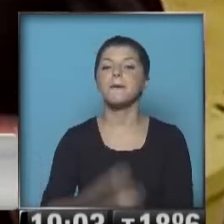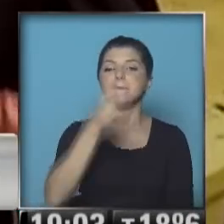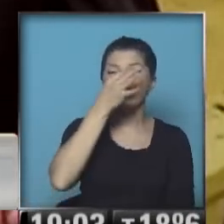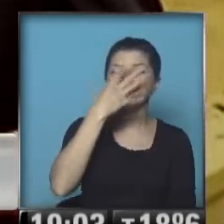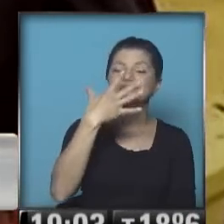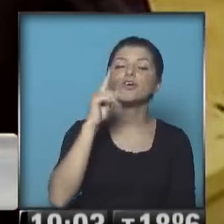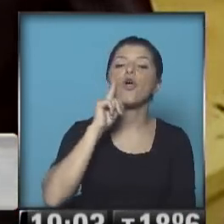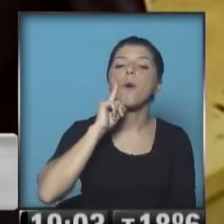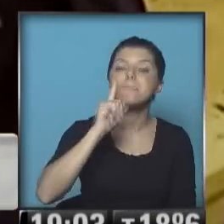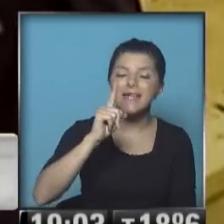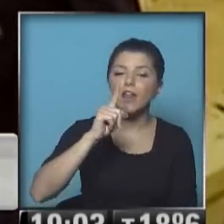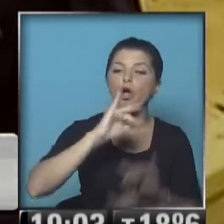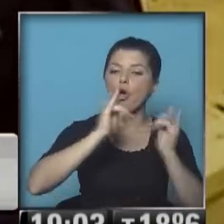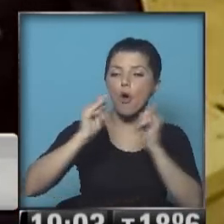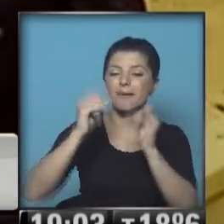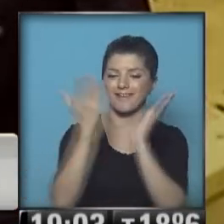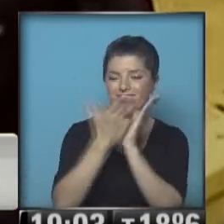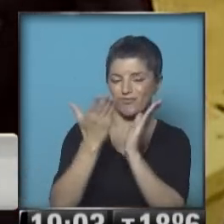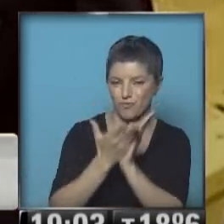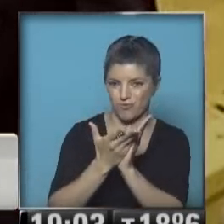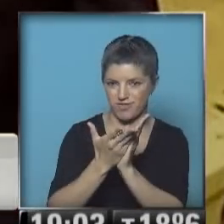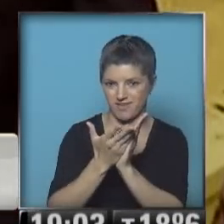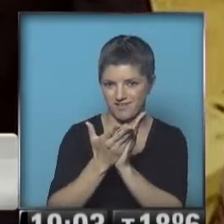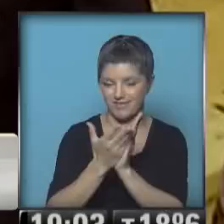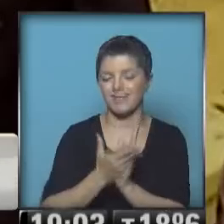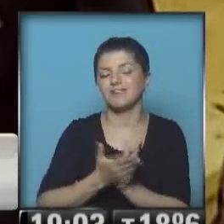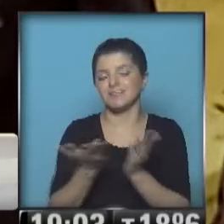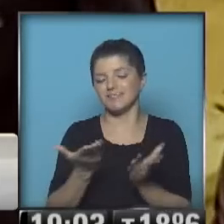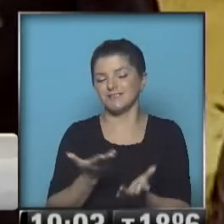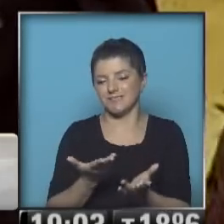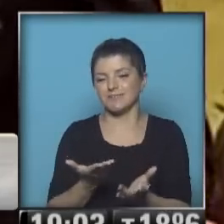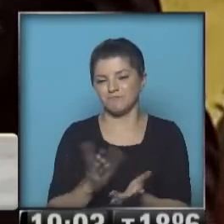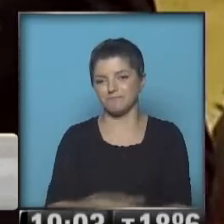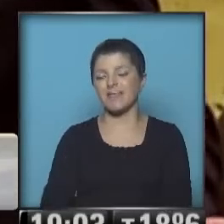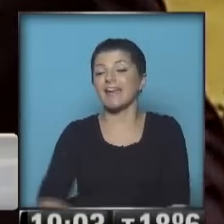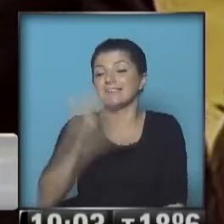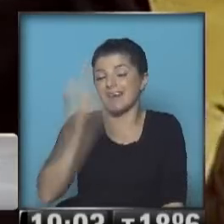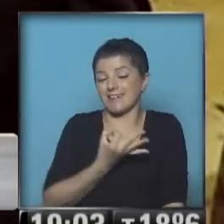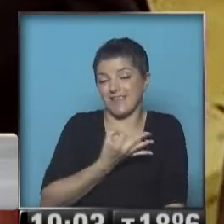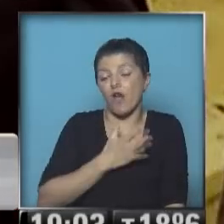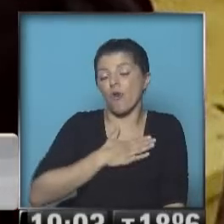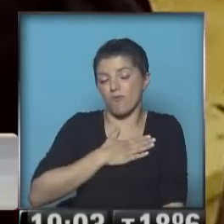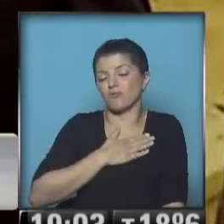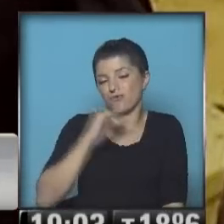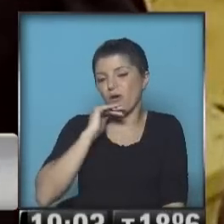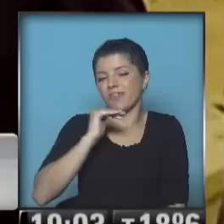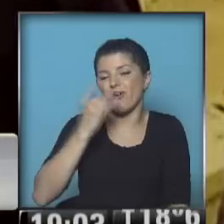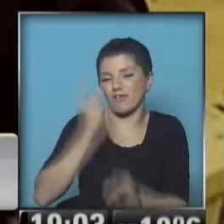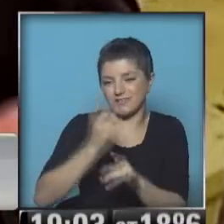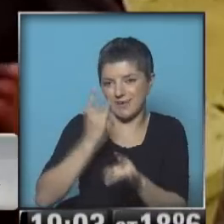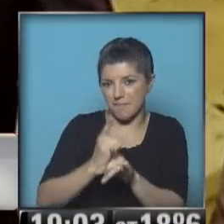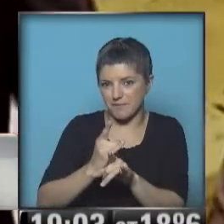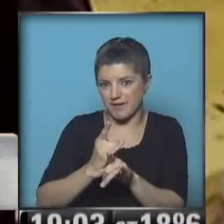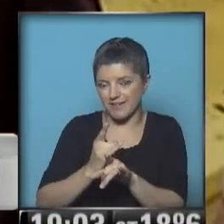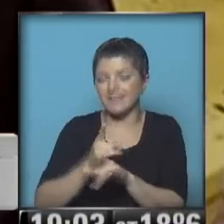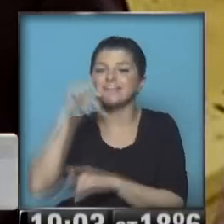25.000 chicos que están estudiando, y realmente, como siempre decimos, que la riqueza de un país está